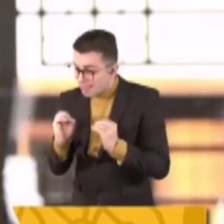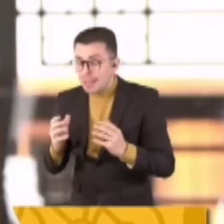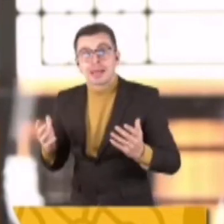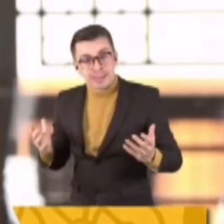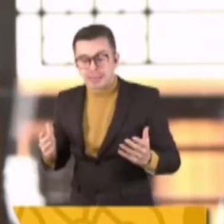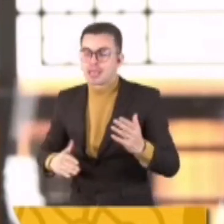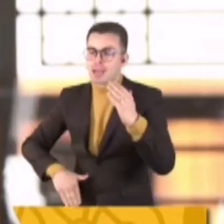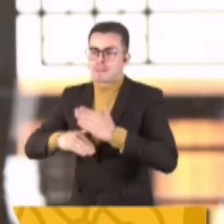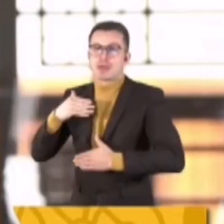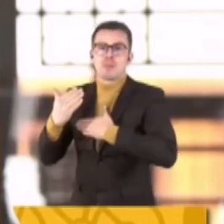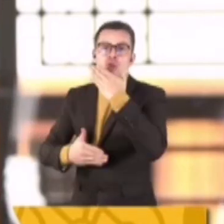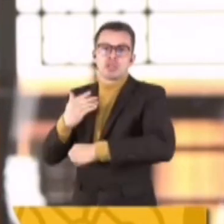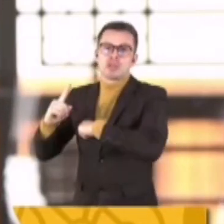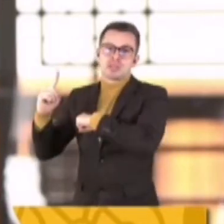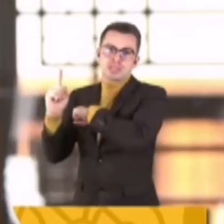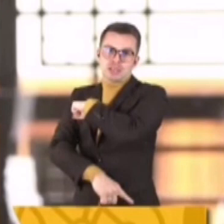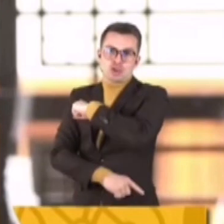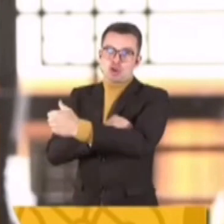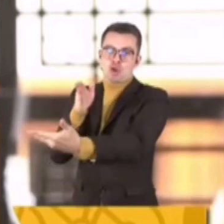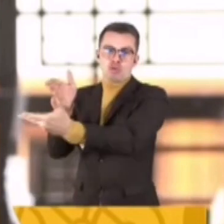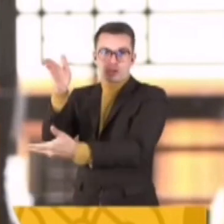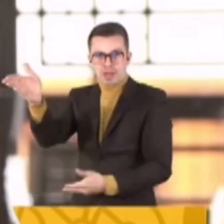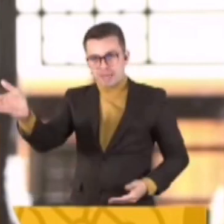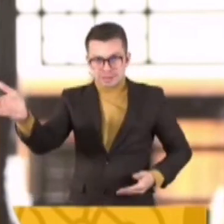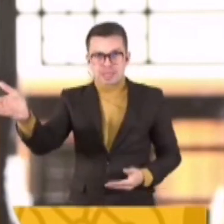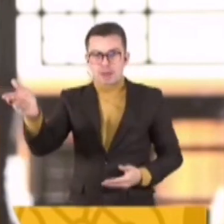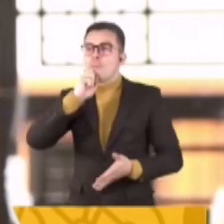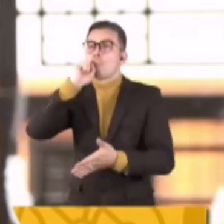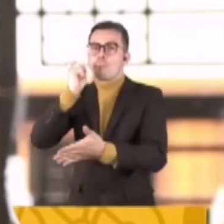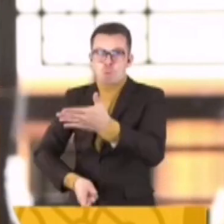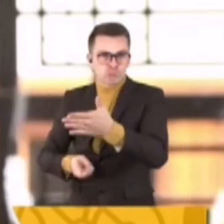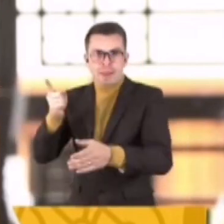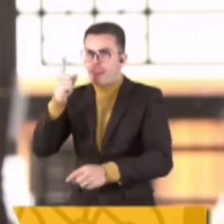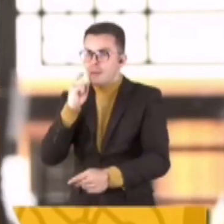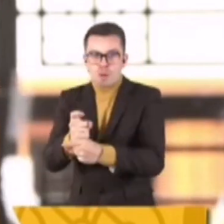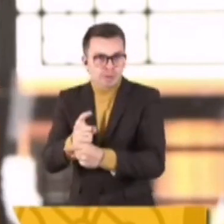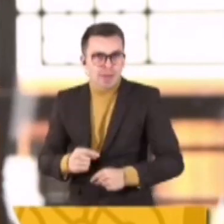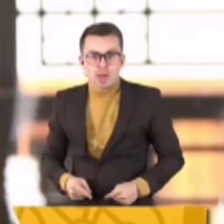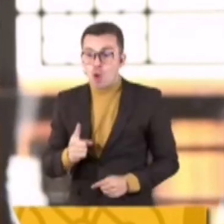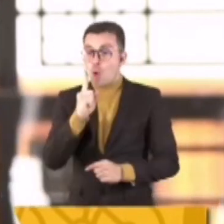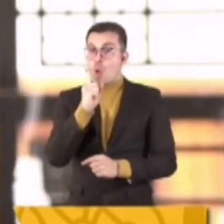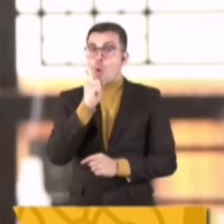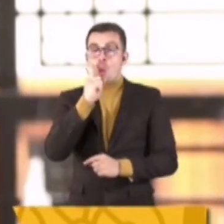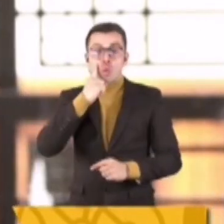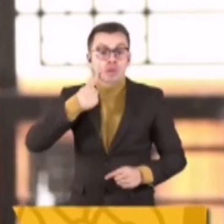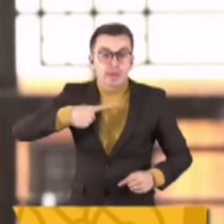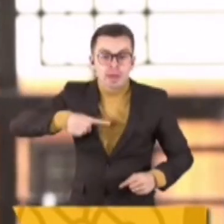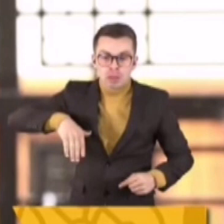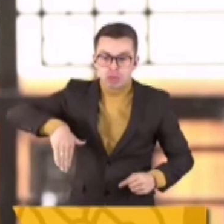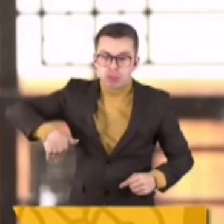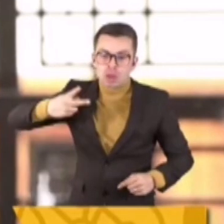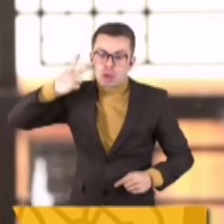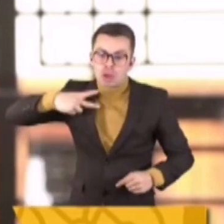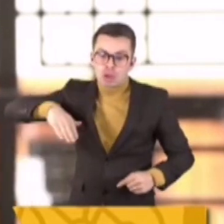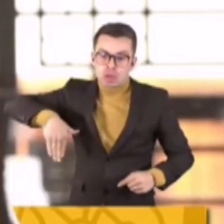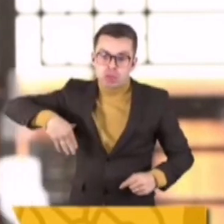proceso de sanción y multa por incumplimiento. Cada día que se atrase en